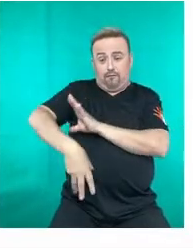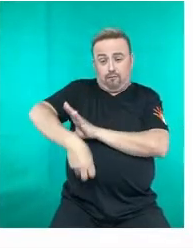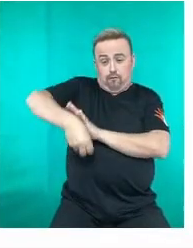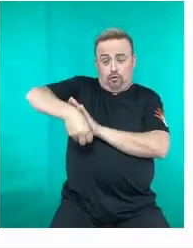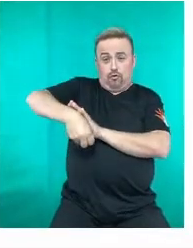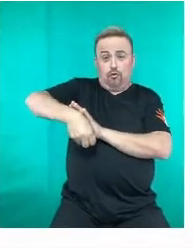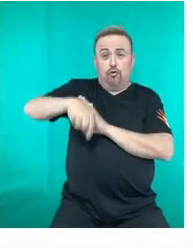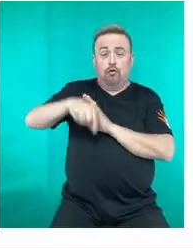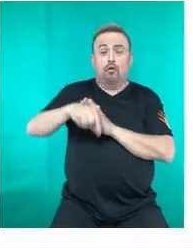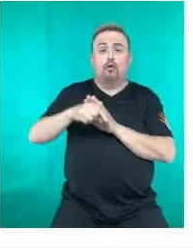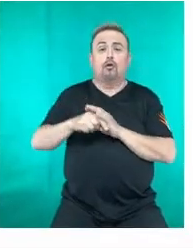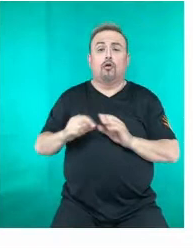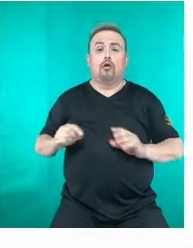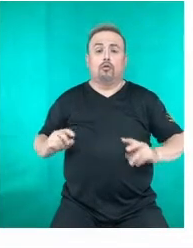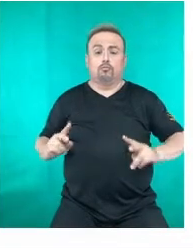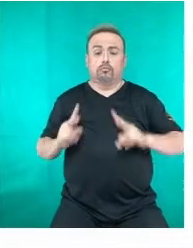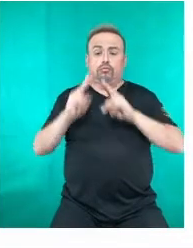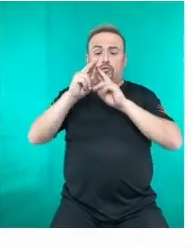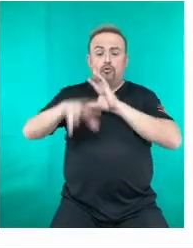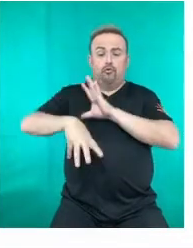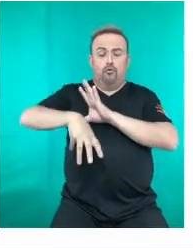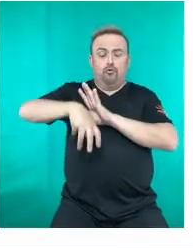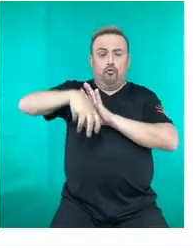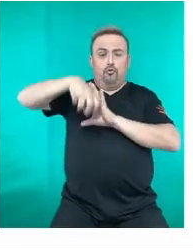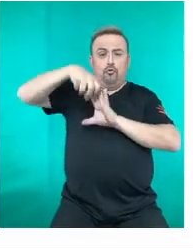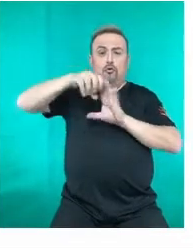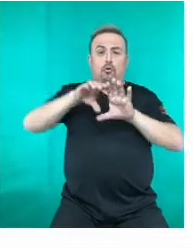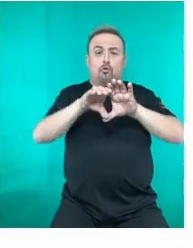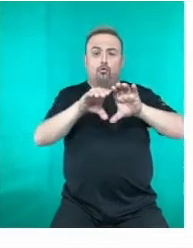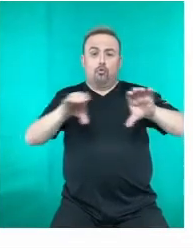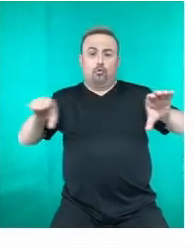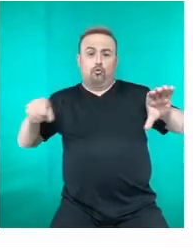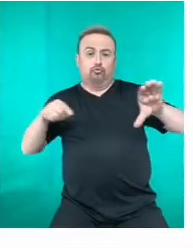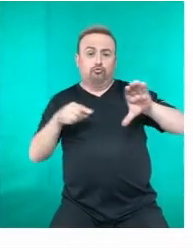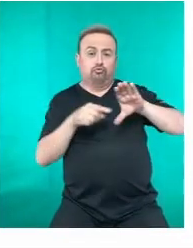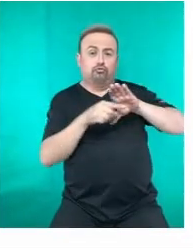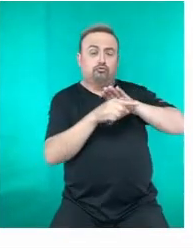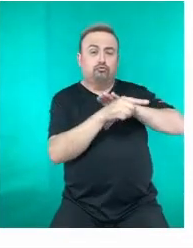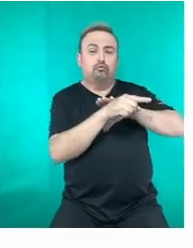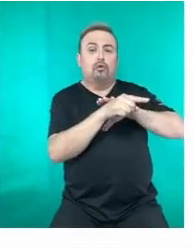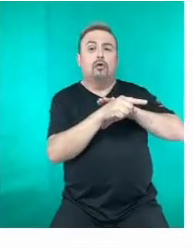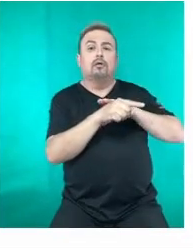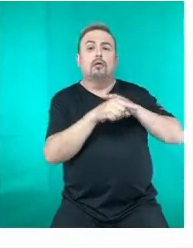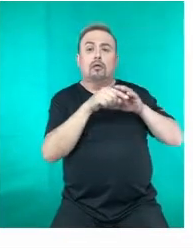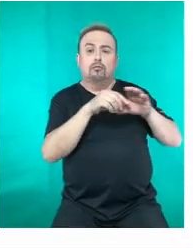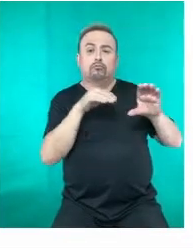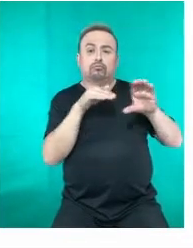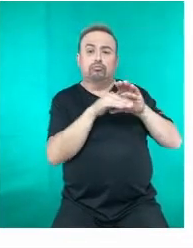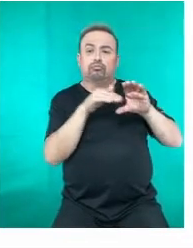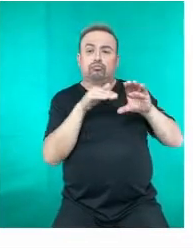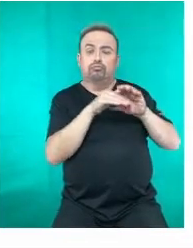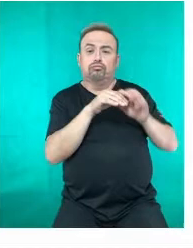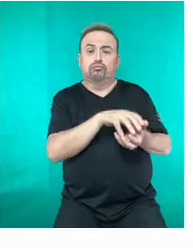con torres de captación y luego tuberías que van a ir a una sentina, en donde voy a colectar el agua de mar, ¿no es cierto?, con los filtros